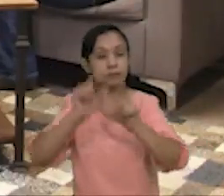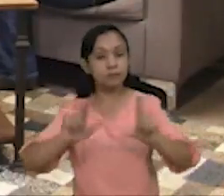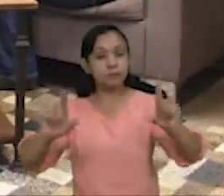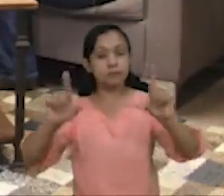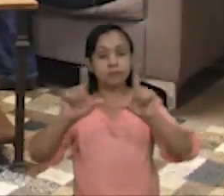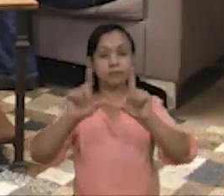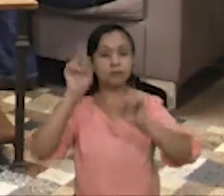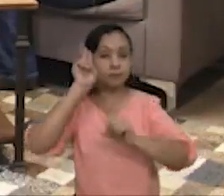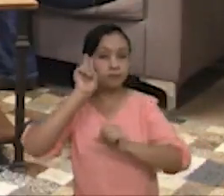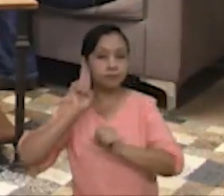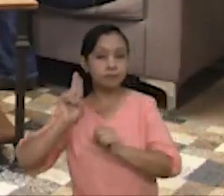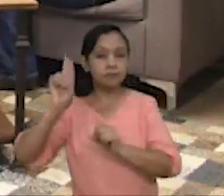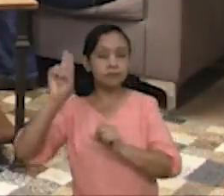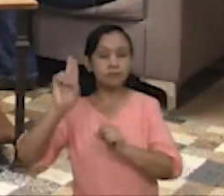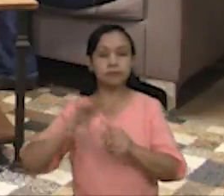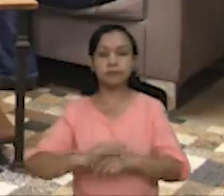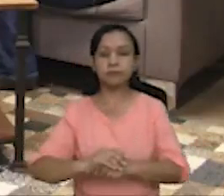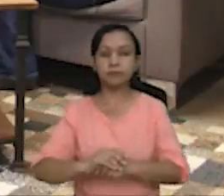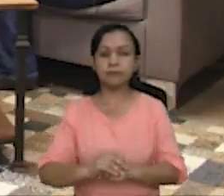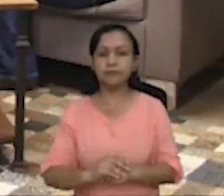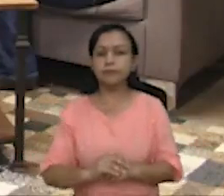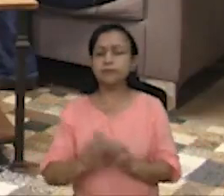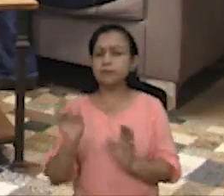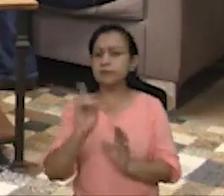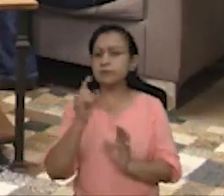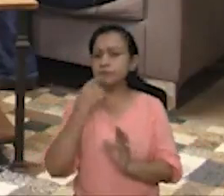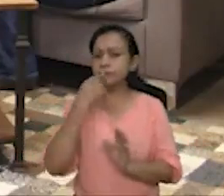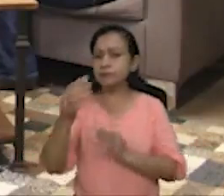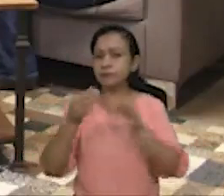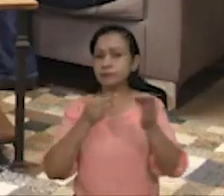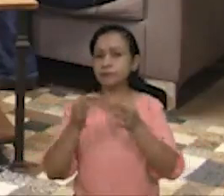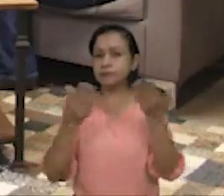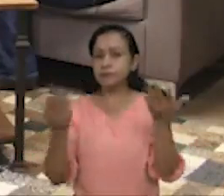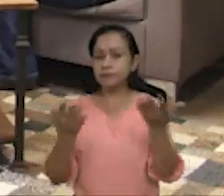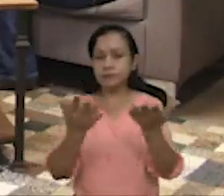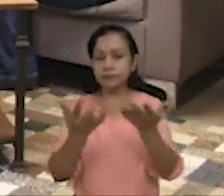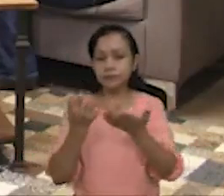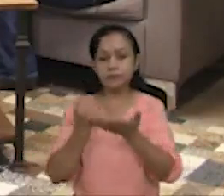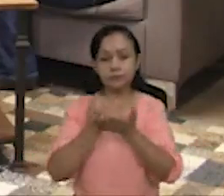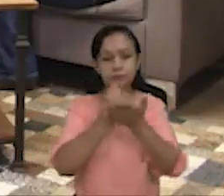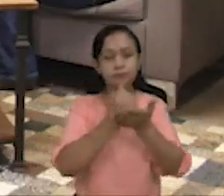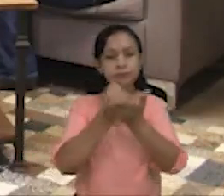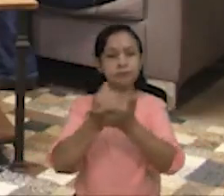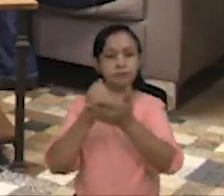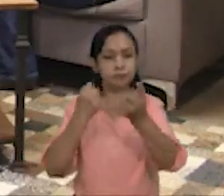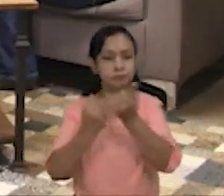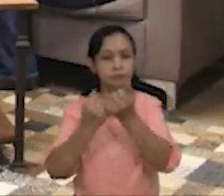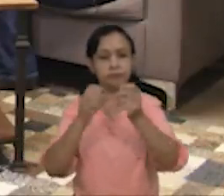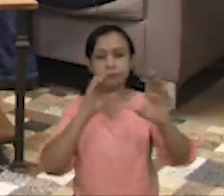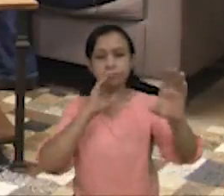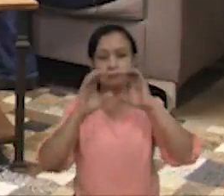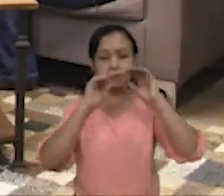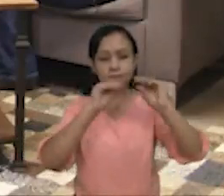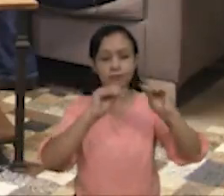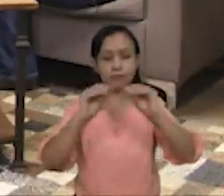las universidades, donde se dice que quieren contribuir a la formación de los comunicadores que